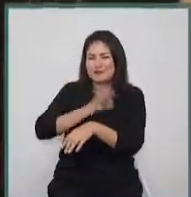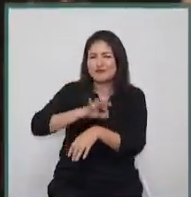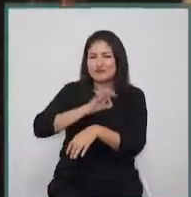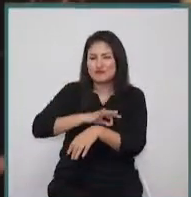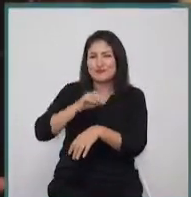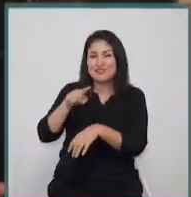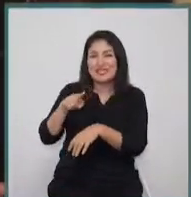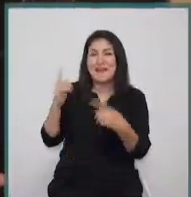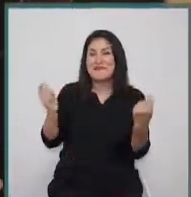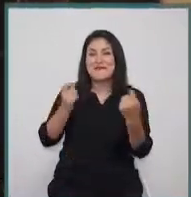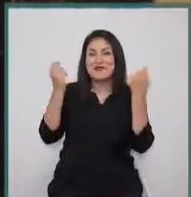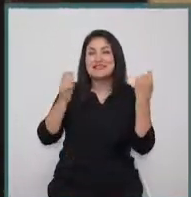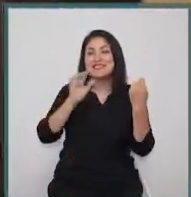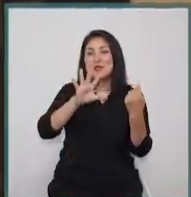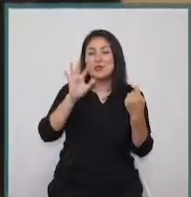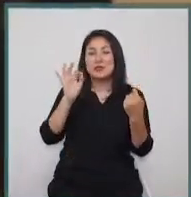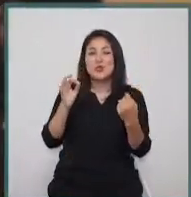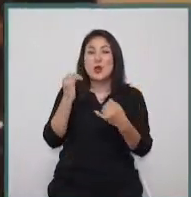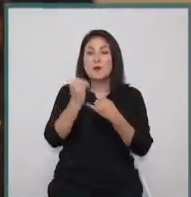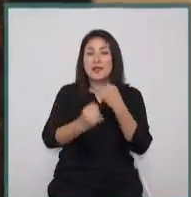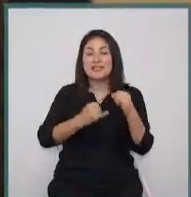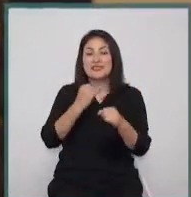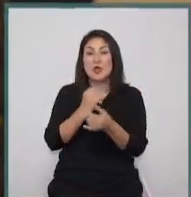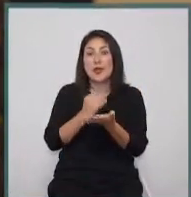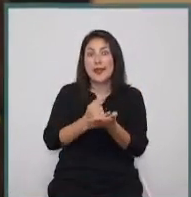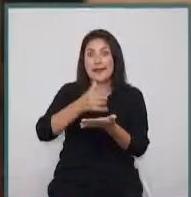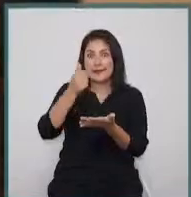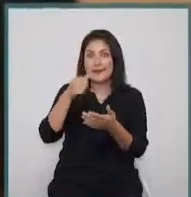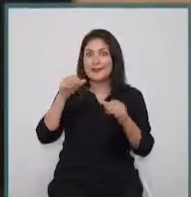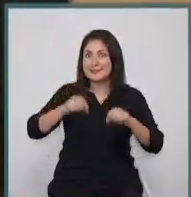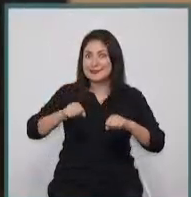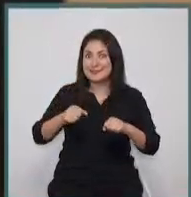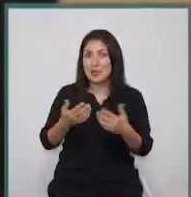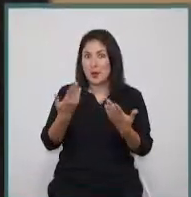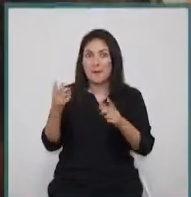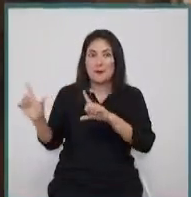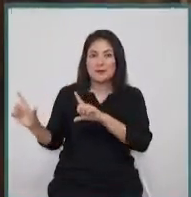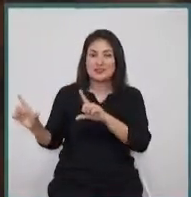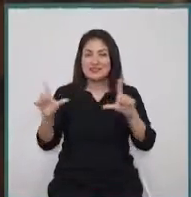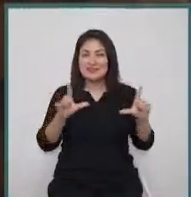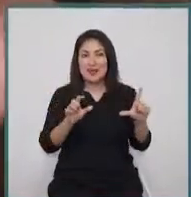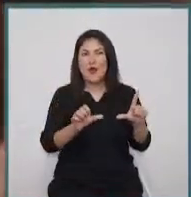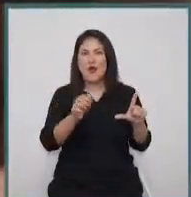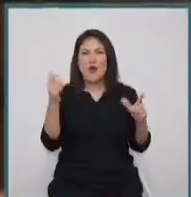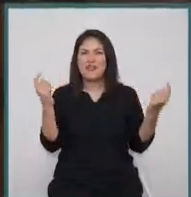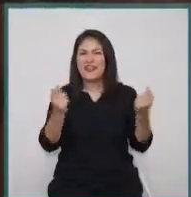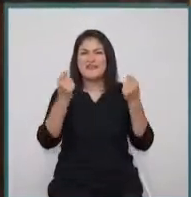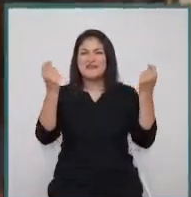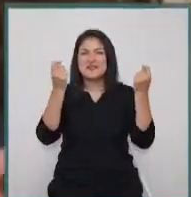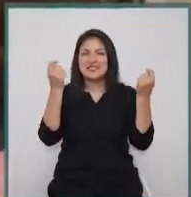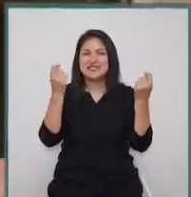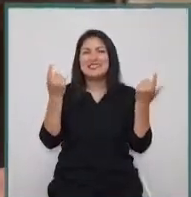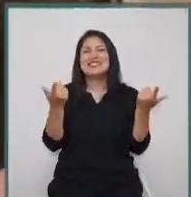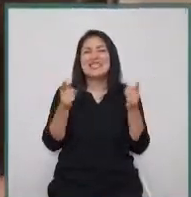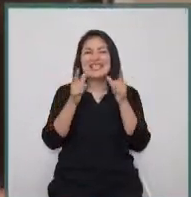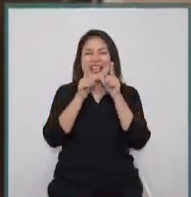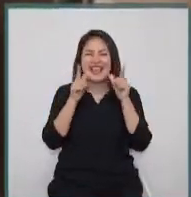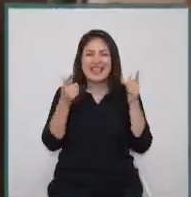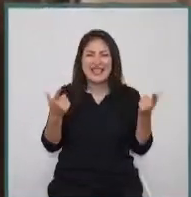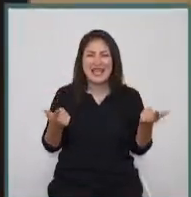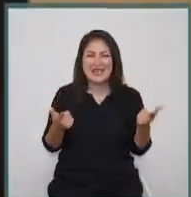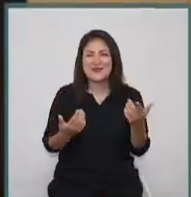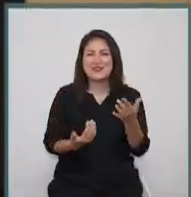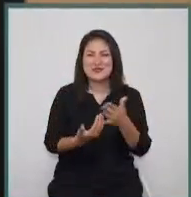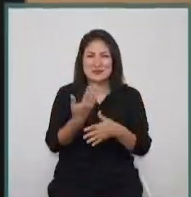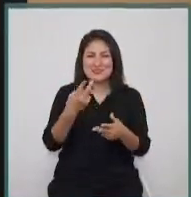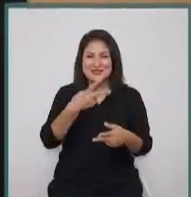número 59 del Festival Internacional de la Vendimia de Ica. Ahora sí, de este festival, tomamos al otro festival de nuestras lenguas, por